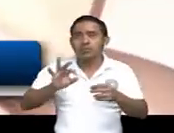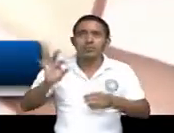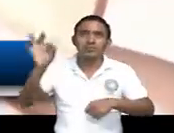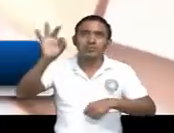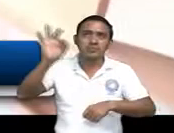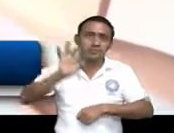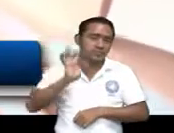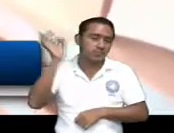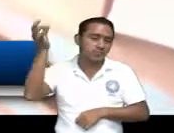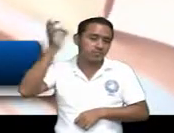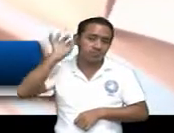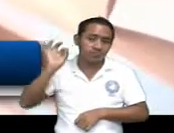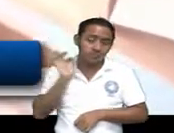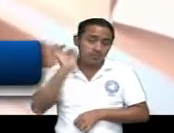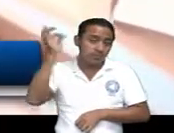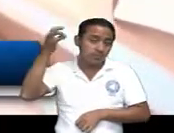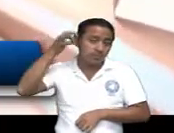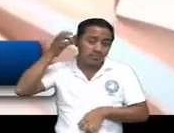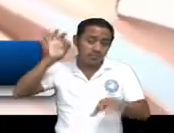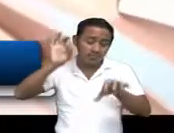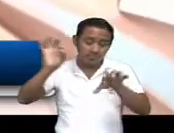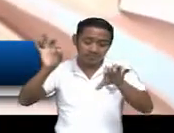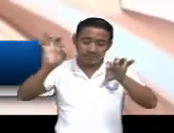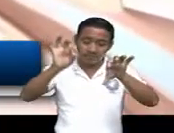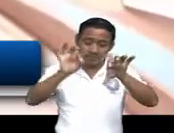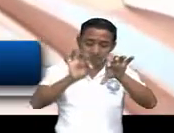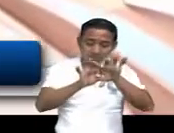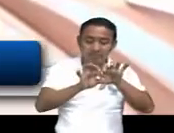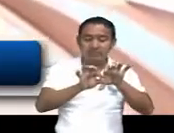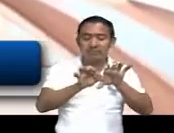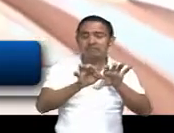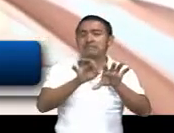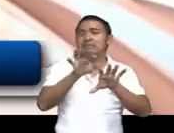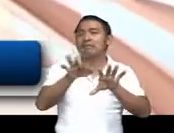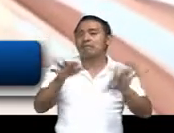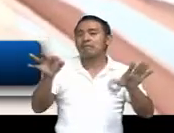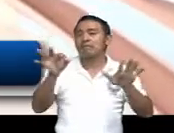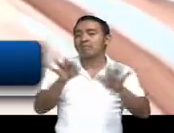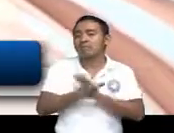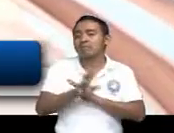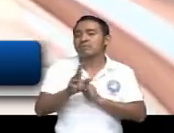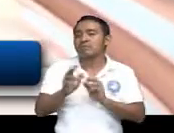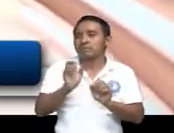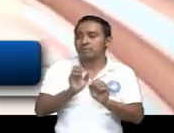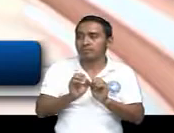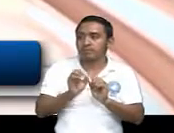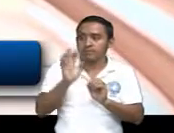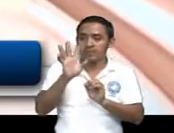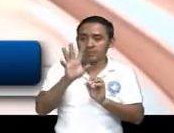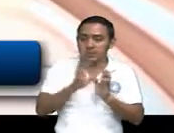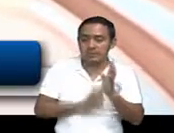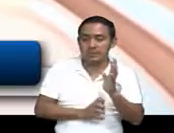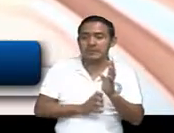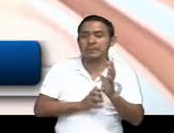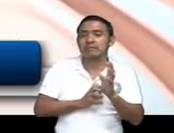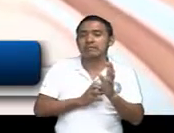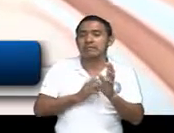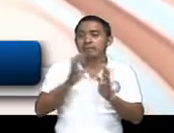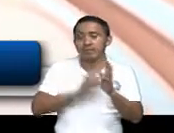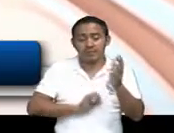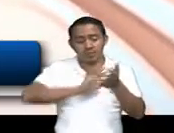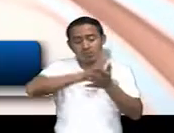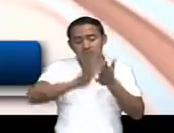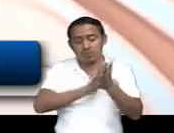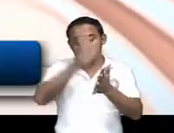un insecto en la membrana timpánica y esto vino y lo rompió verdad rompió esa